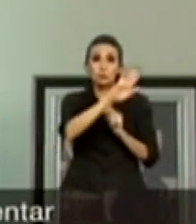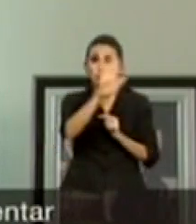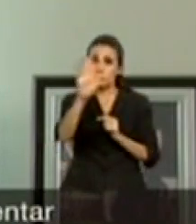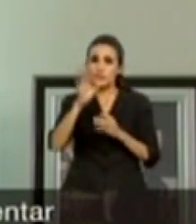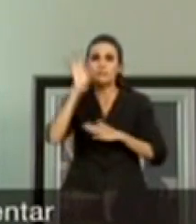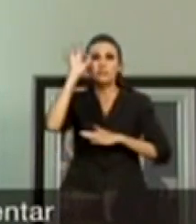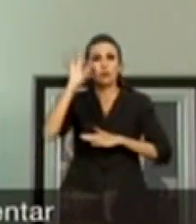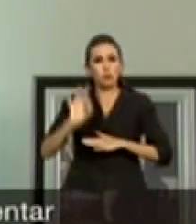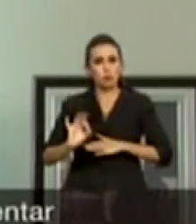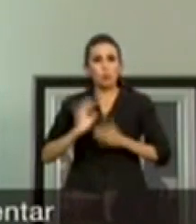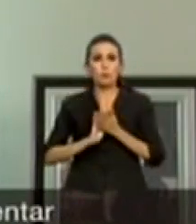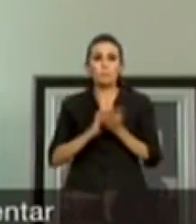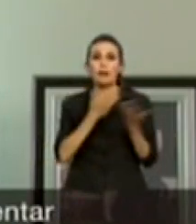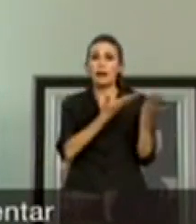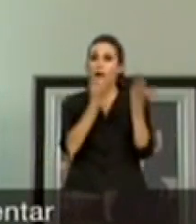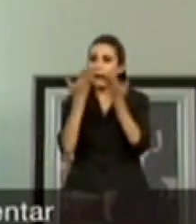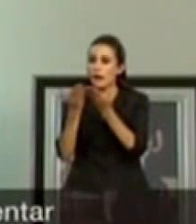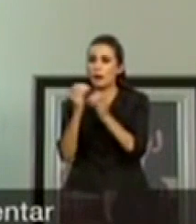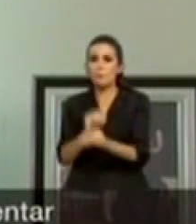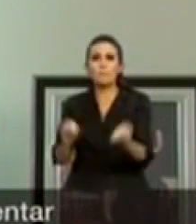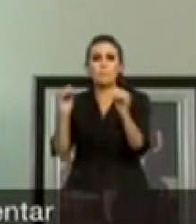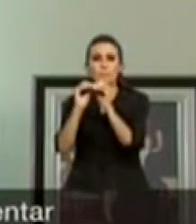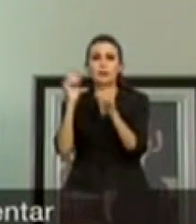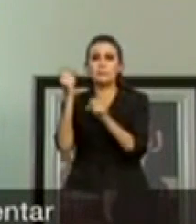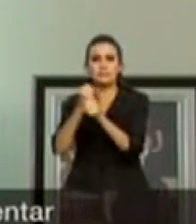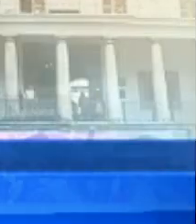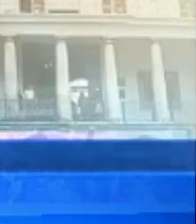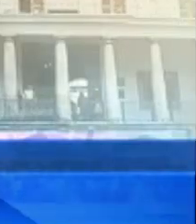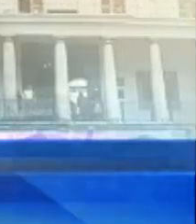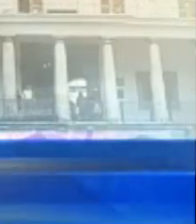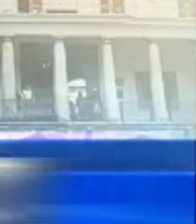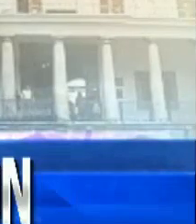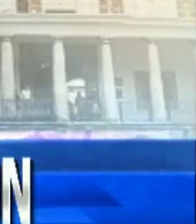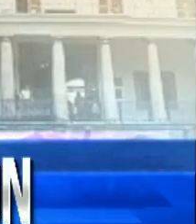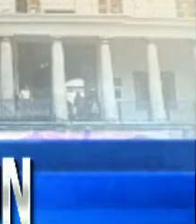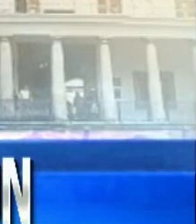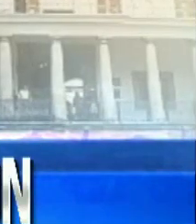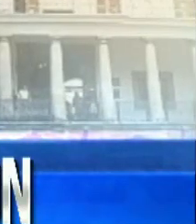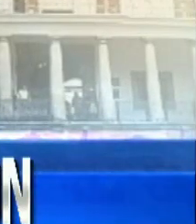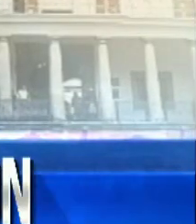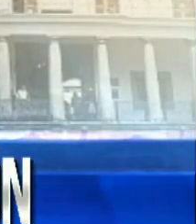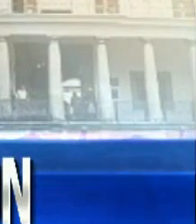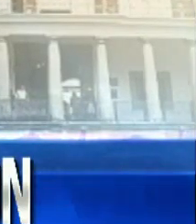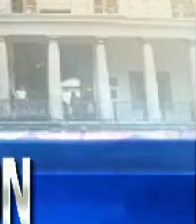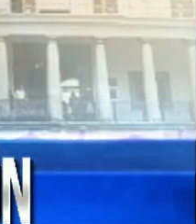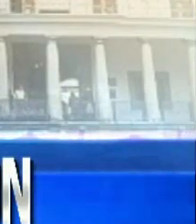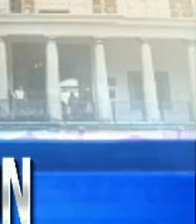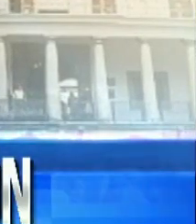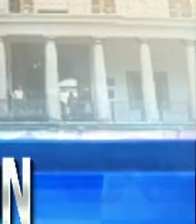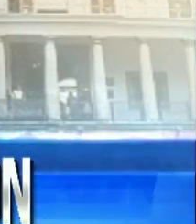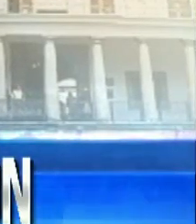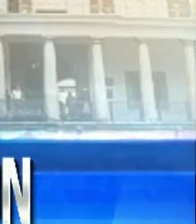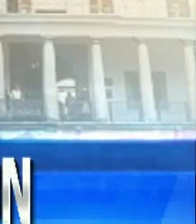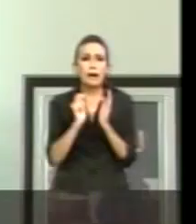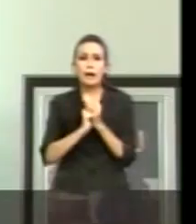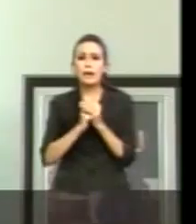compromiso de mantener o incrementar las plazas de empleo. Sobre el contrabando y evasión de